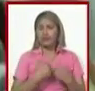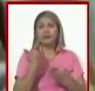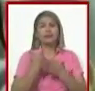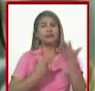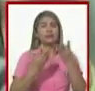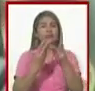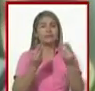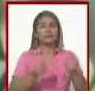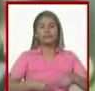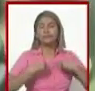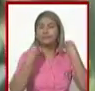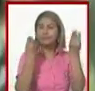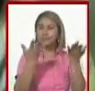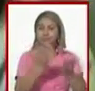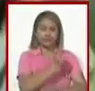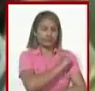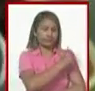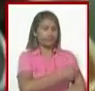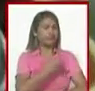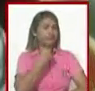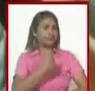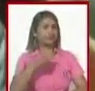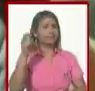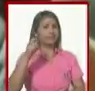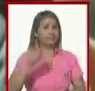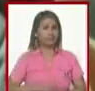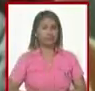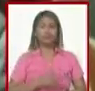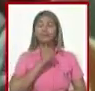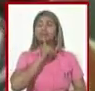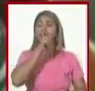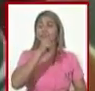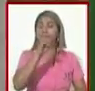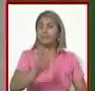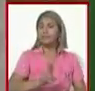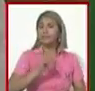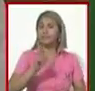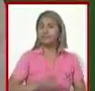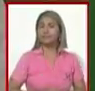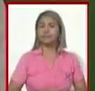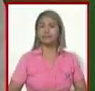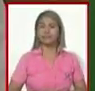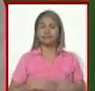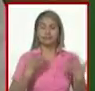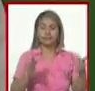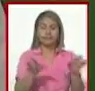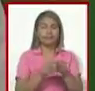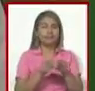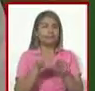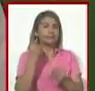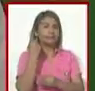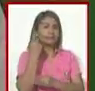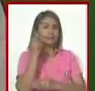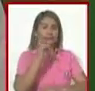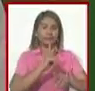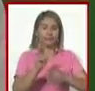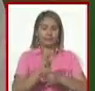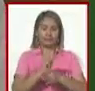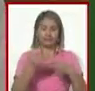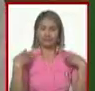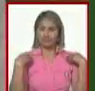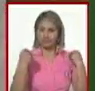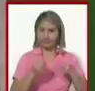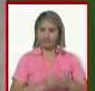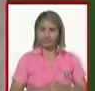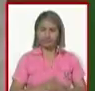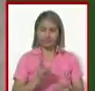qué solución se puede brindar y la autoridad indicó ser necesario un seguro universal. Acabamos de reunirnos nosotros con gente del Ministerio de